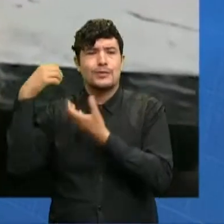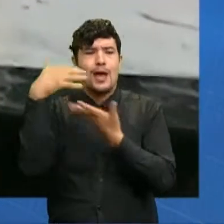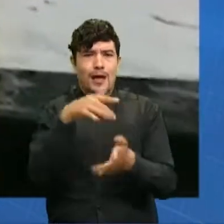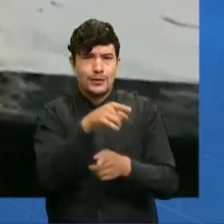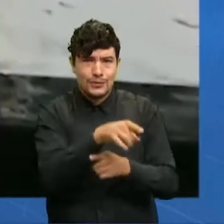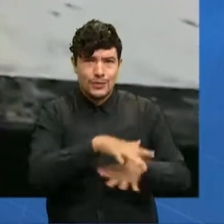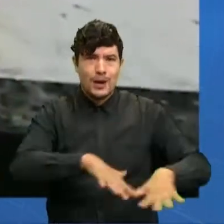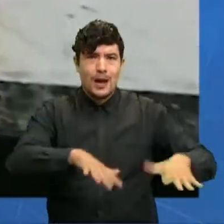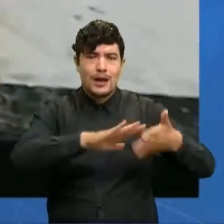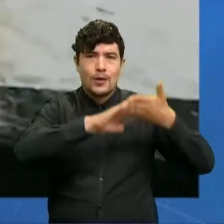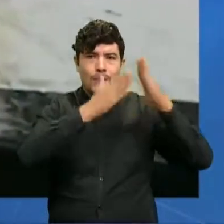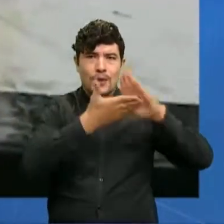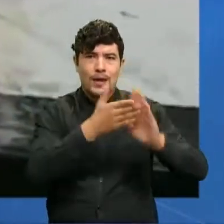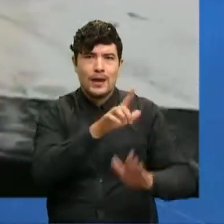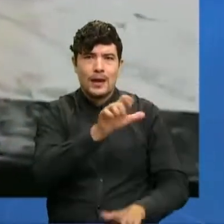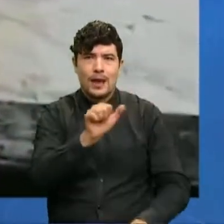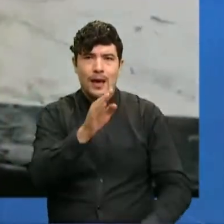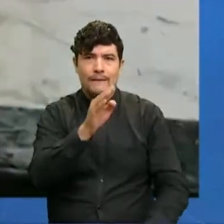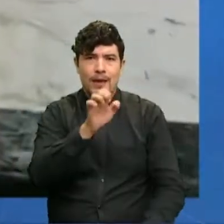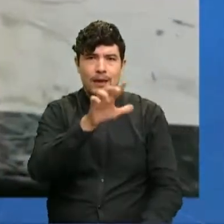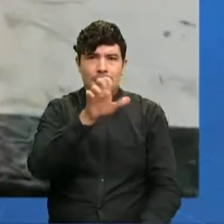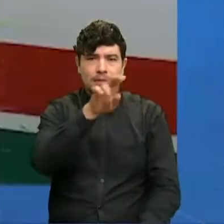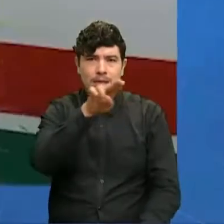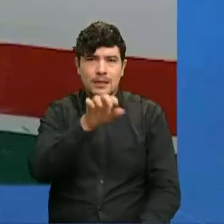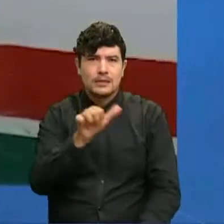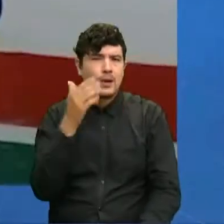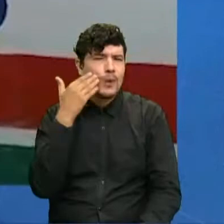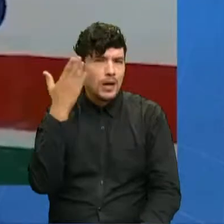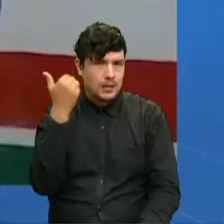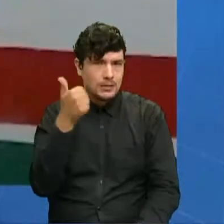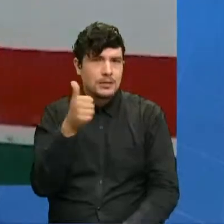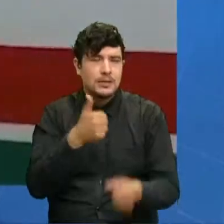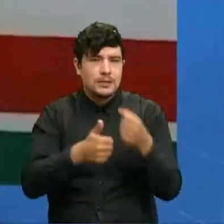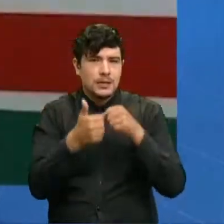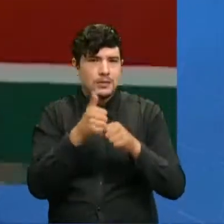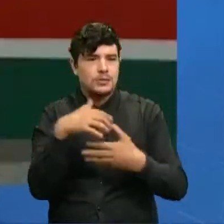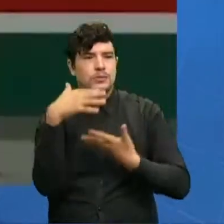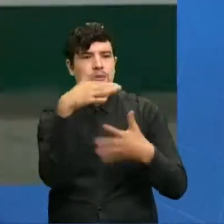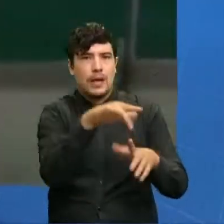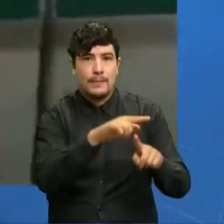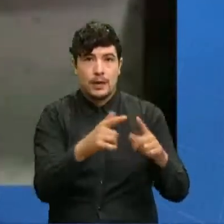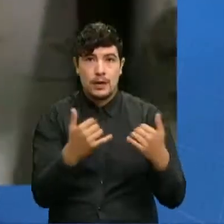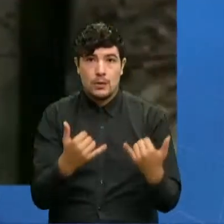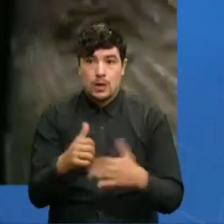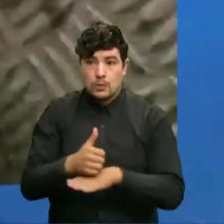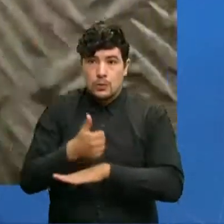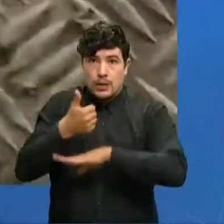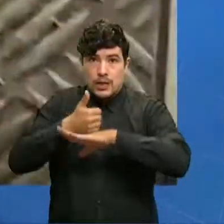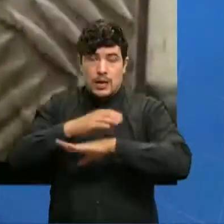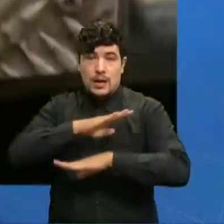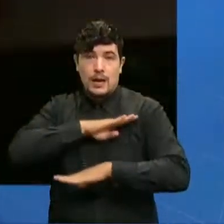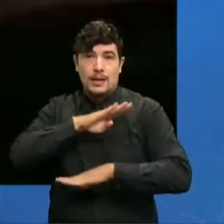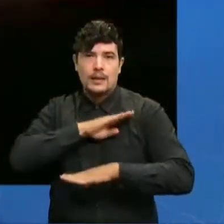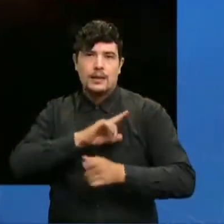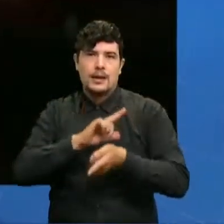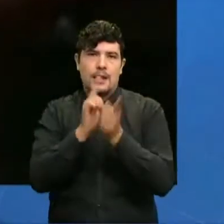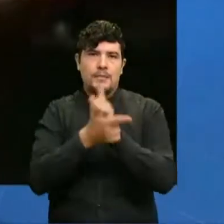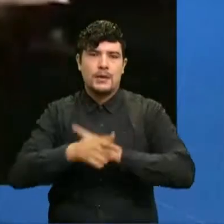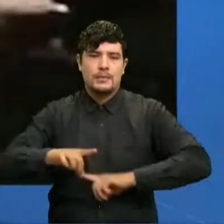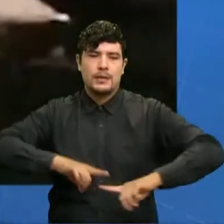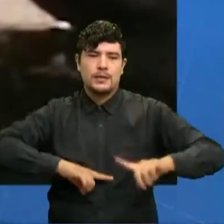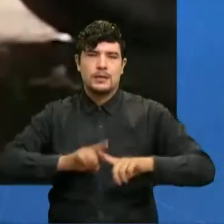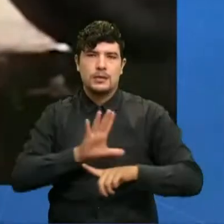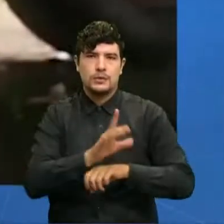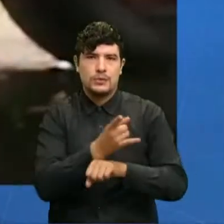de La Belleza en la provincia beleña hace 10 años, pero las autoridades locales al parecer cambiaron su administración y